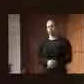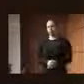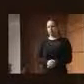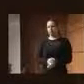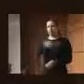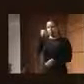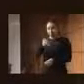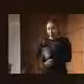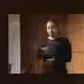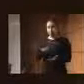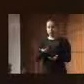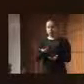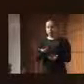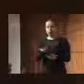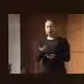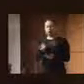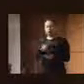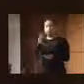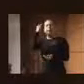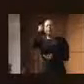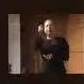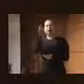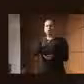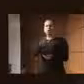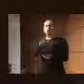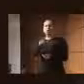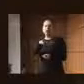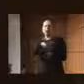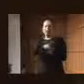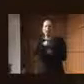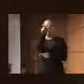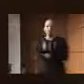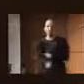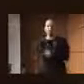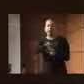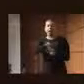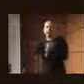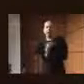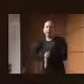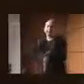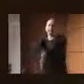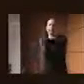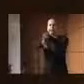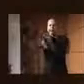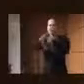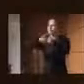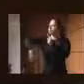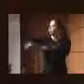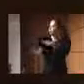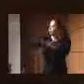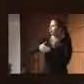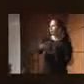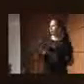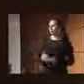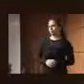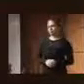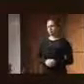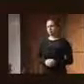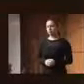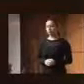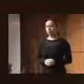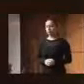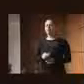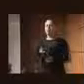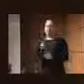de alguna manera mantienen esa relación de dependencia de la persona con discapacidad con su entorno. A la persona